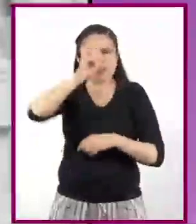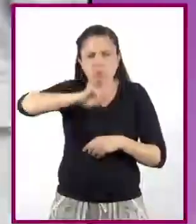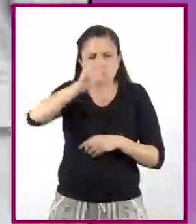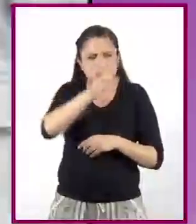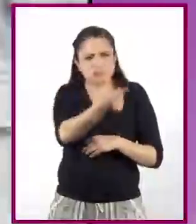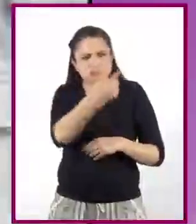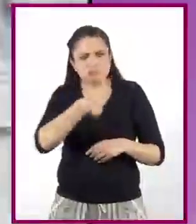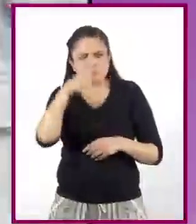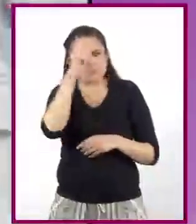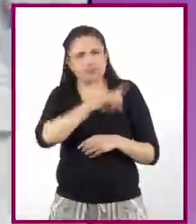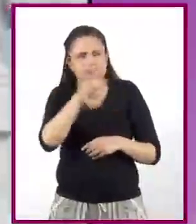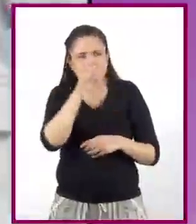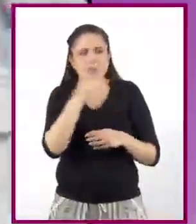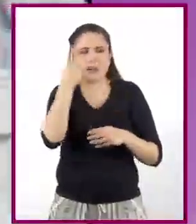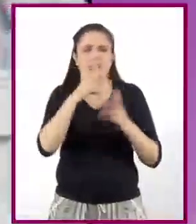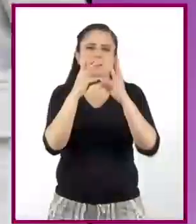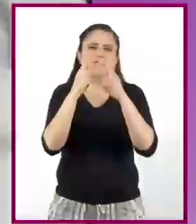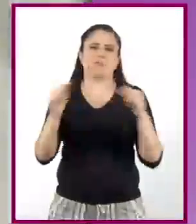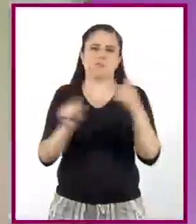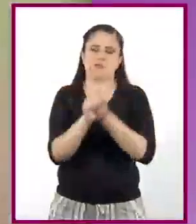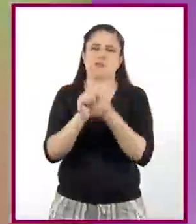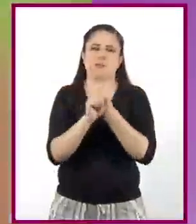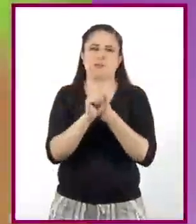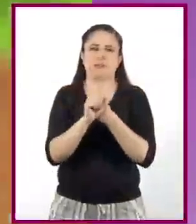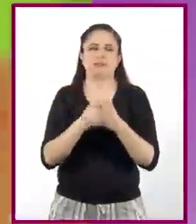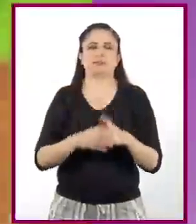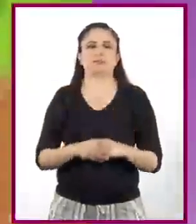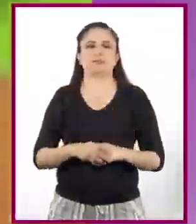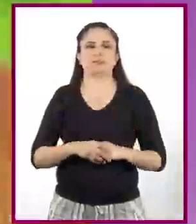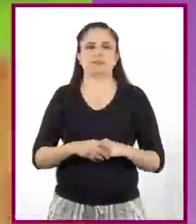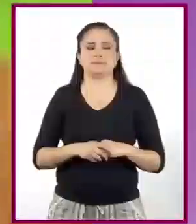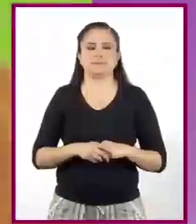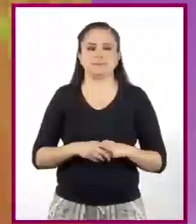asesoren y tratar de resolver esto.